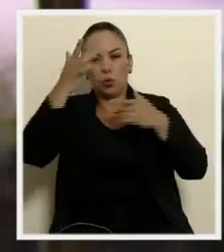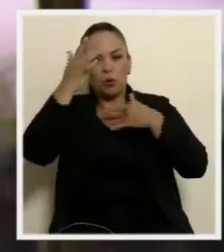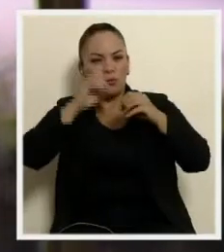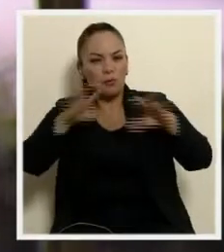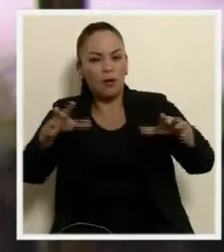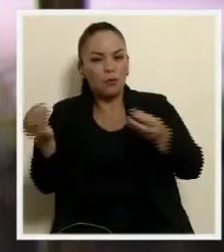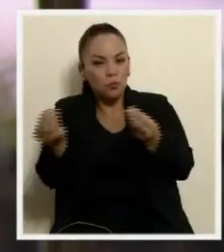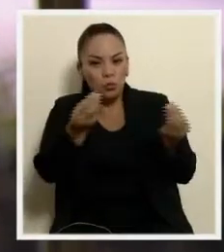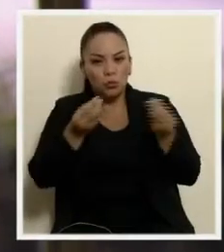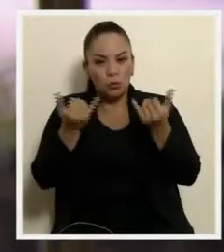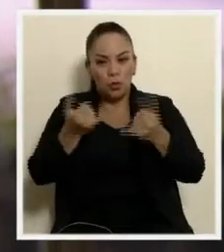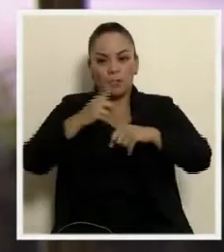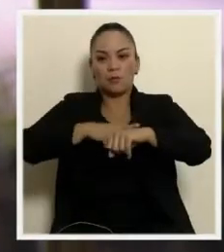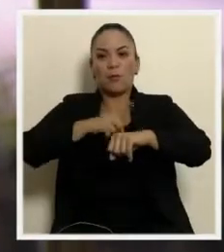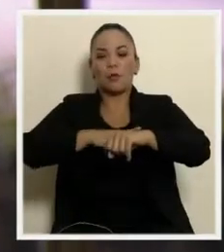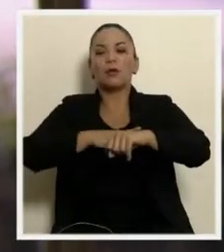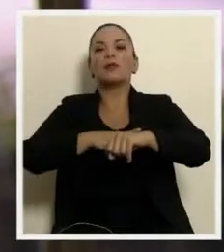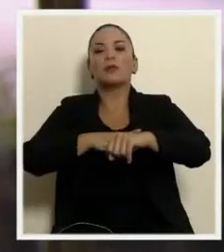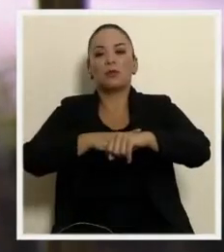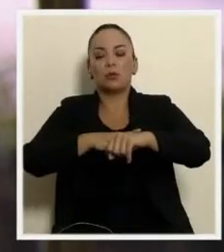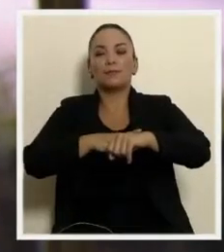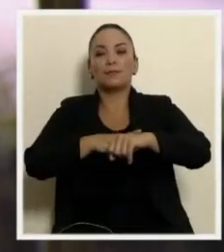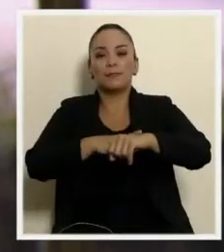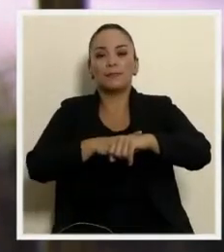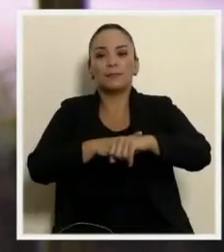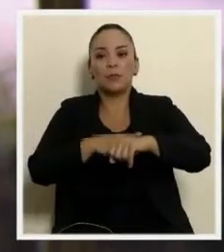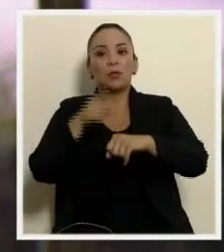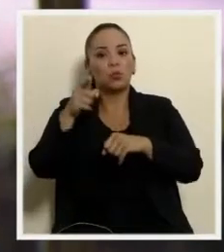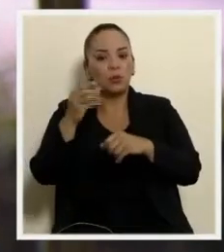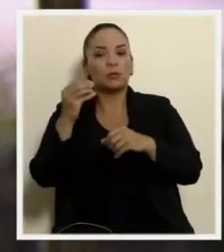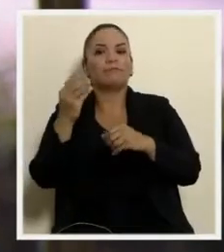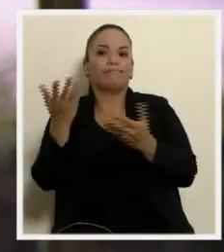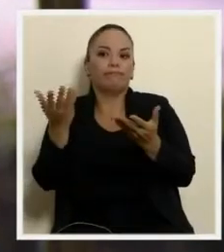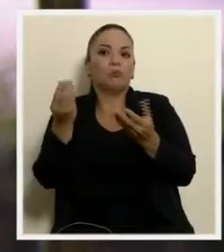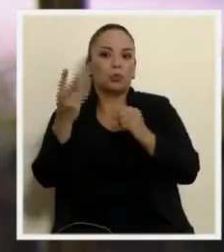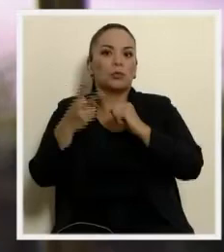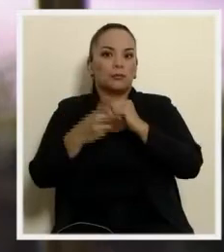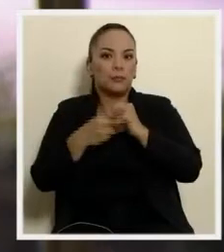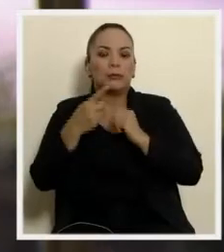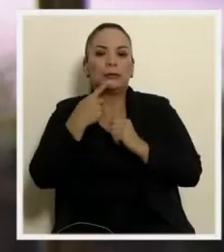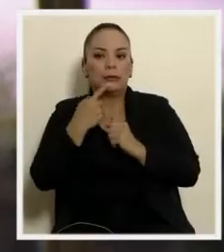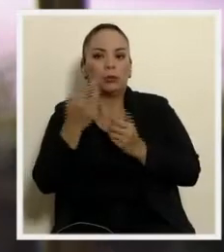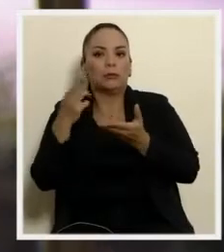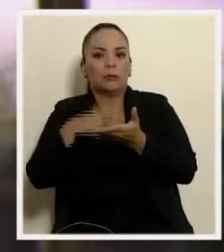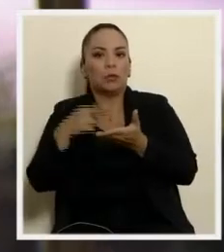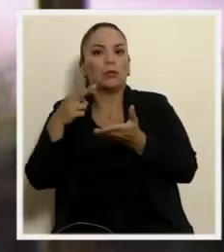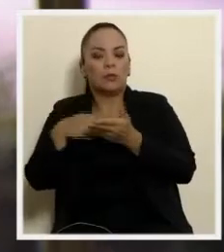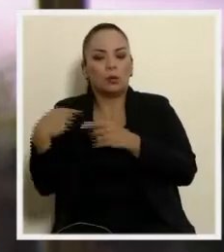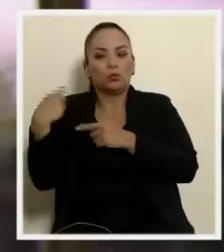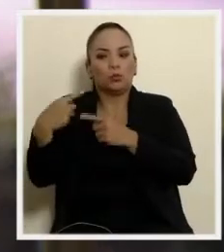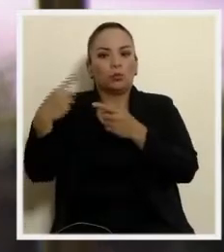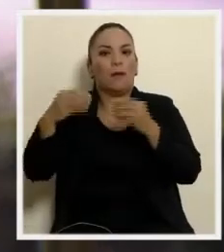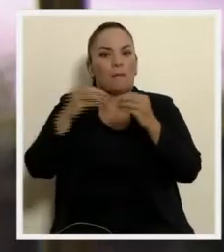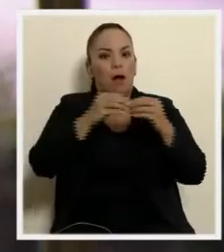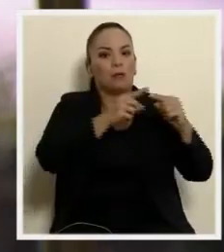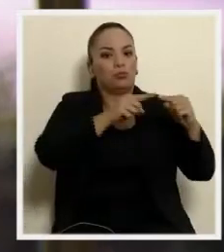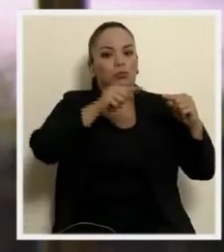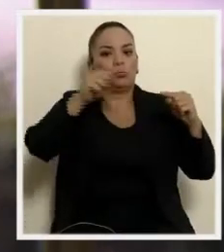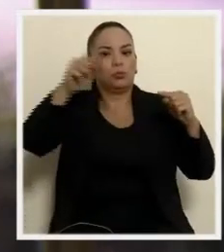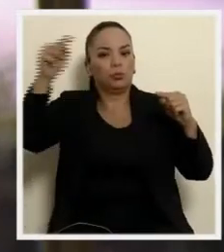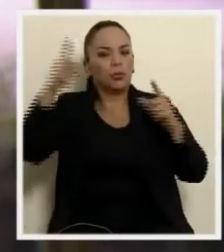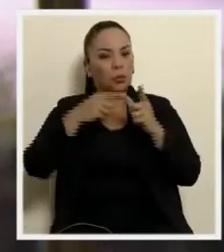momentos y repetida esta aseveración por parte de ustedes aquí en esta conferencia desde hace una semana,